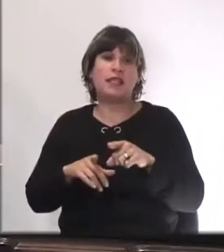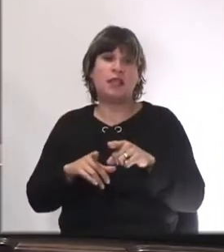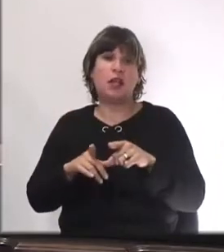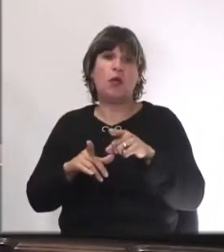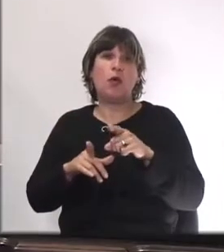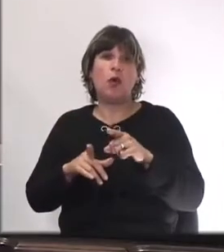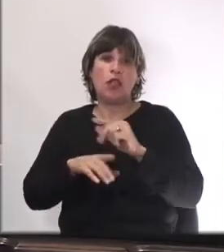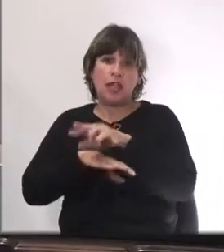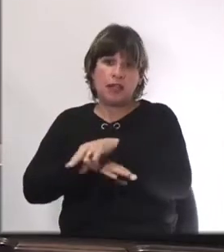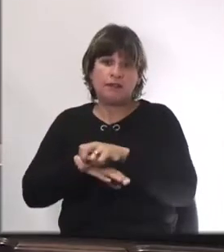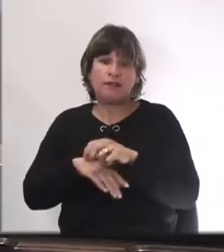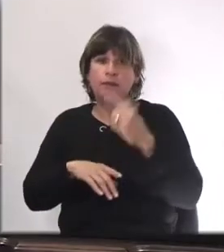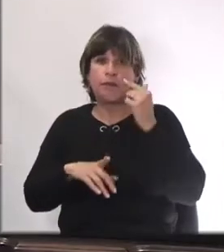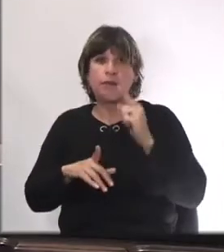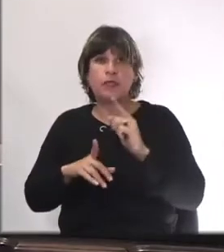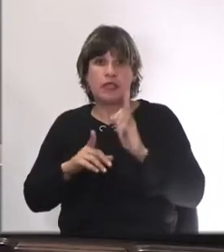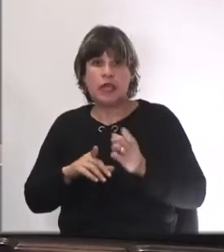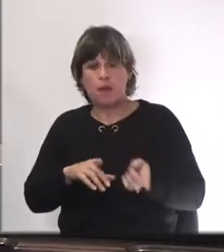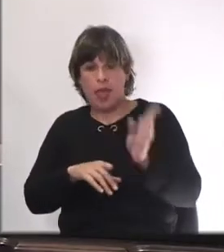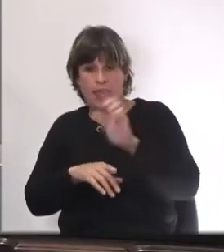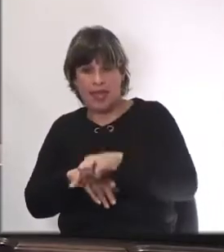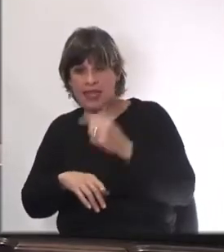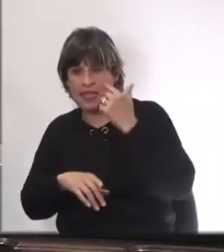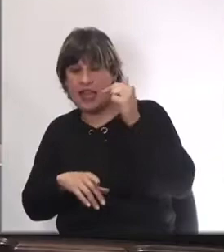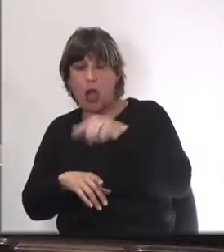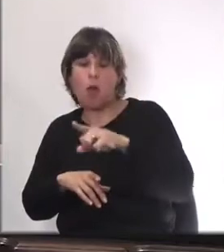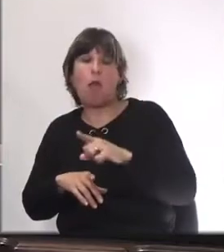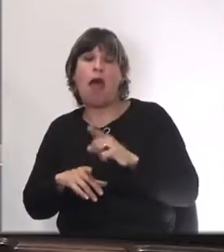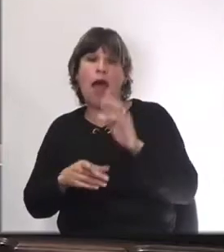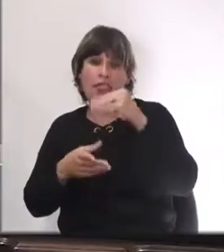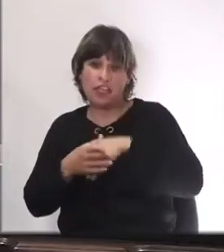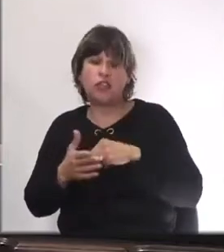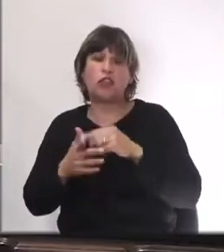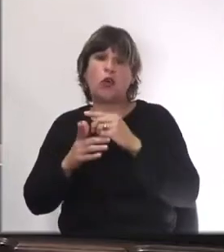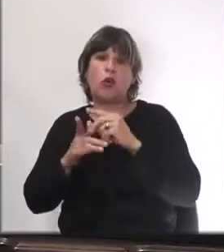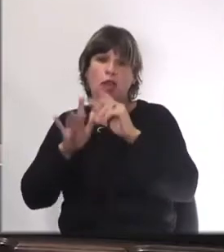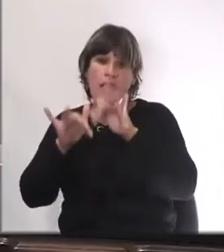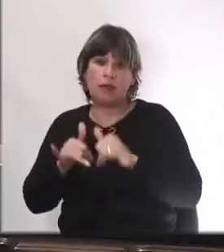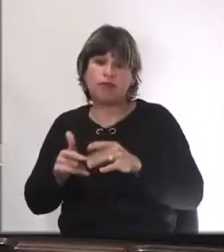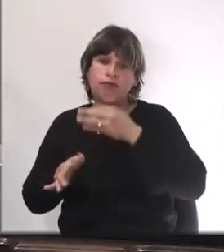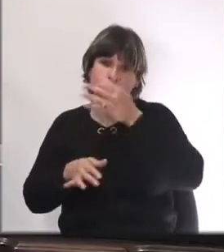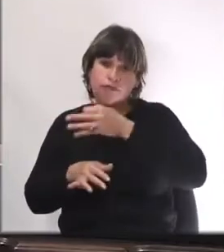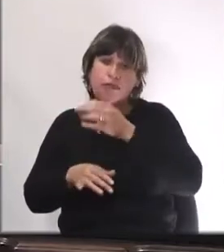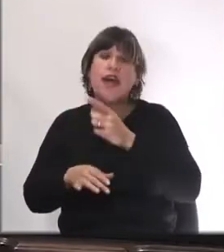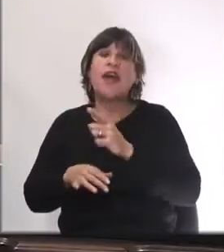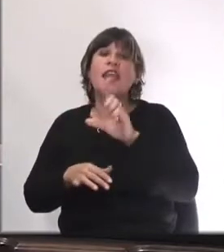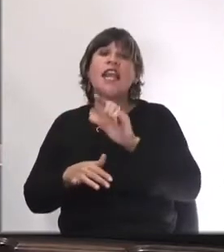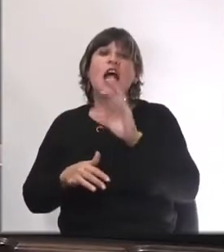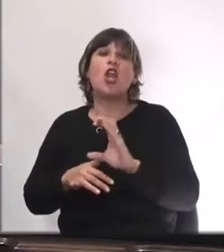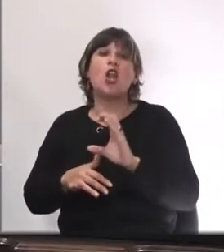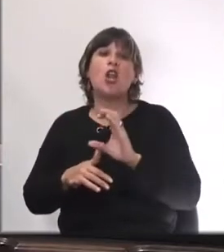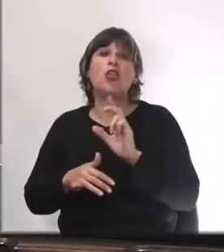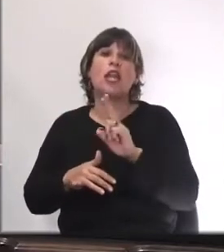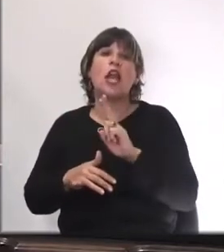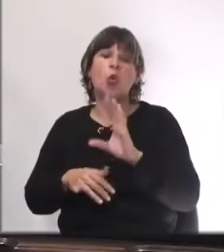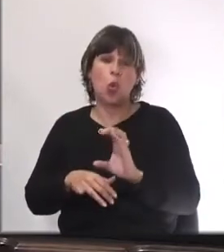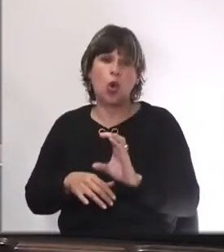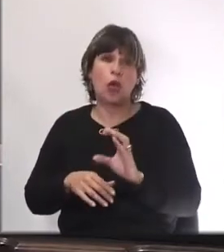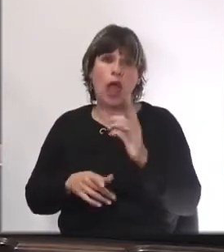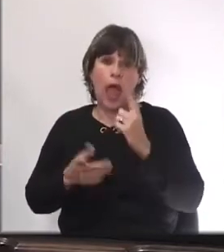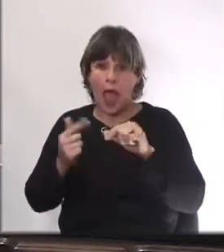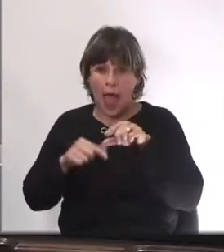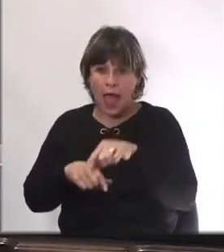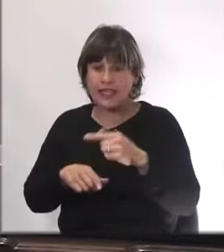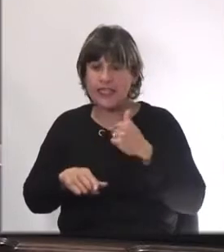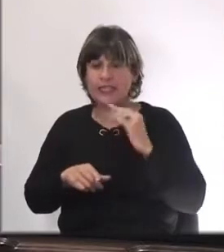estaba también en la exposición de motivos de la LUC, con lo cual lo que tenemos ahí es que se deja